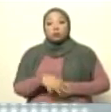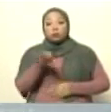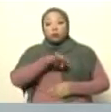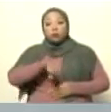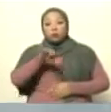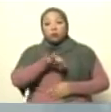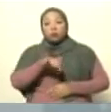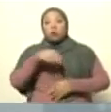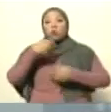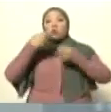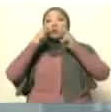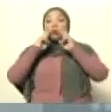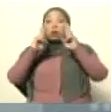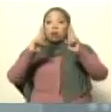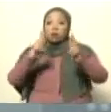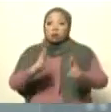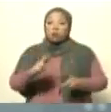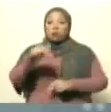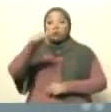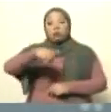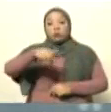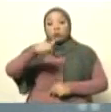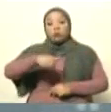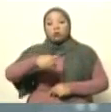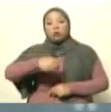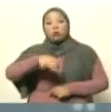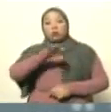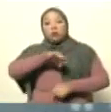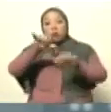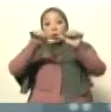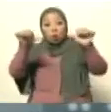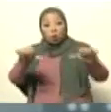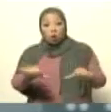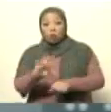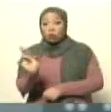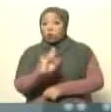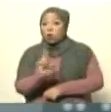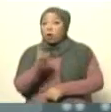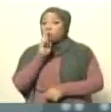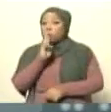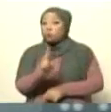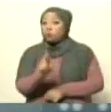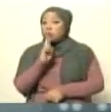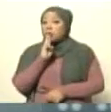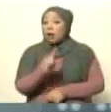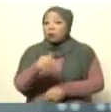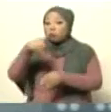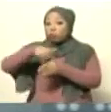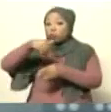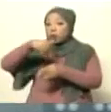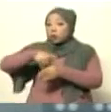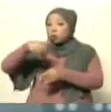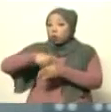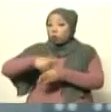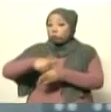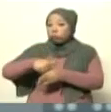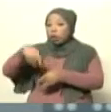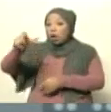los resultados de acuerdo a lo que habían dicho los dueños de los medios, que no eran los resultados que el pueblo había